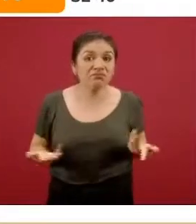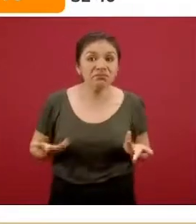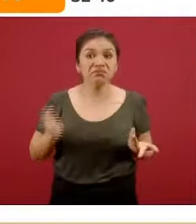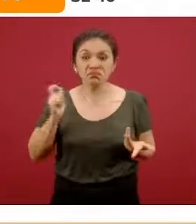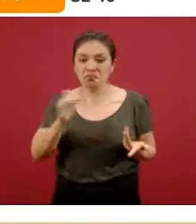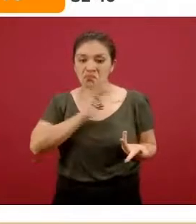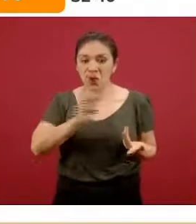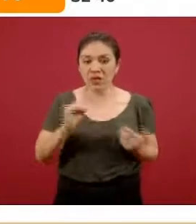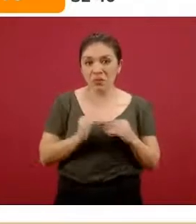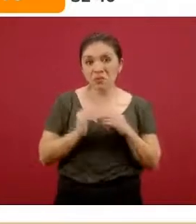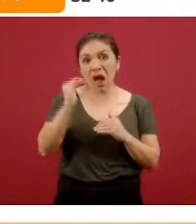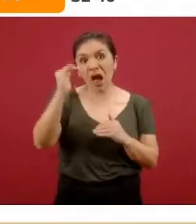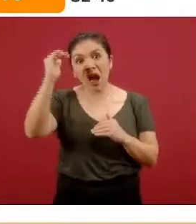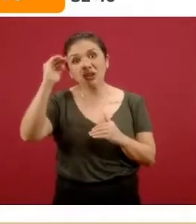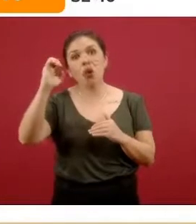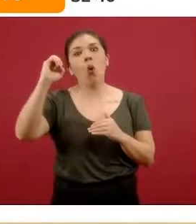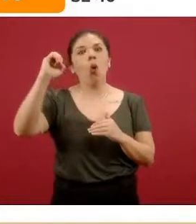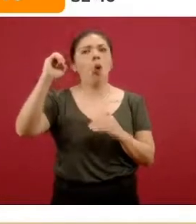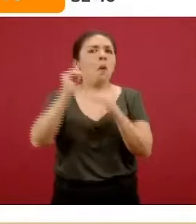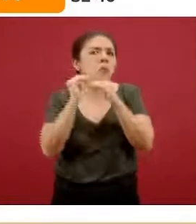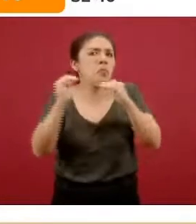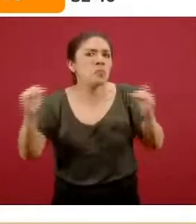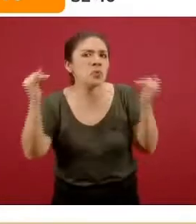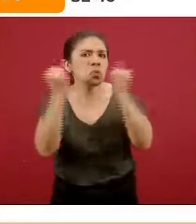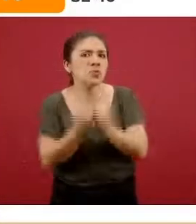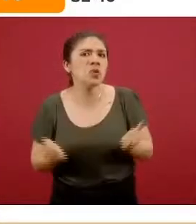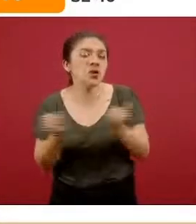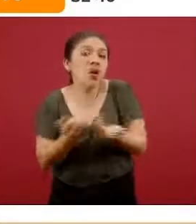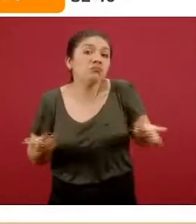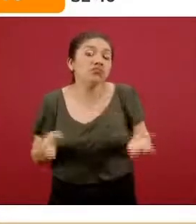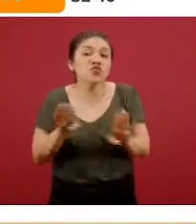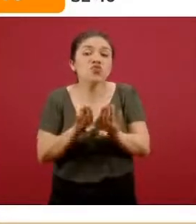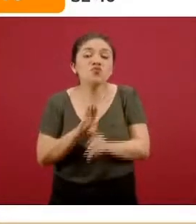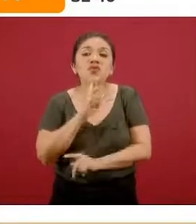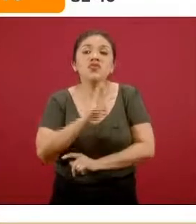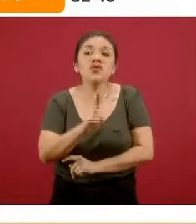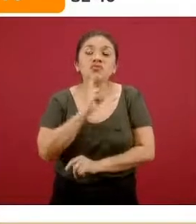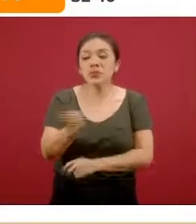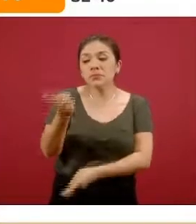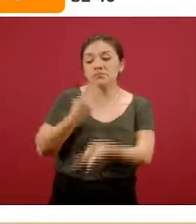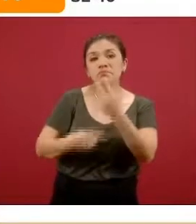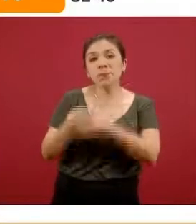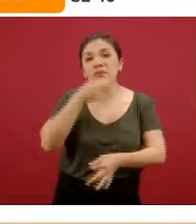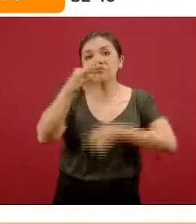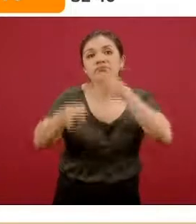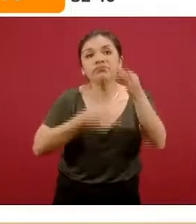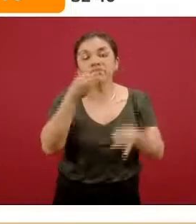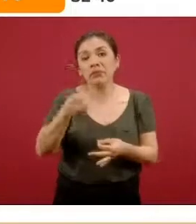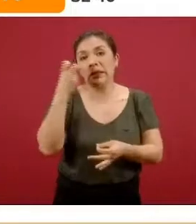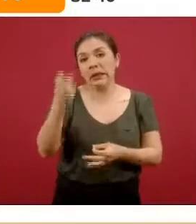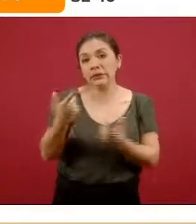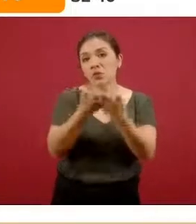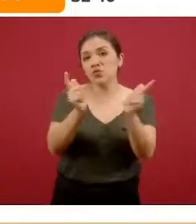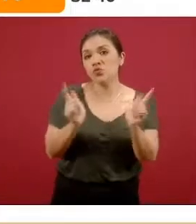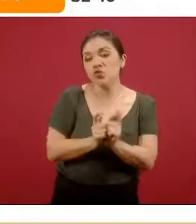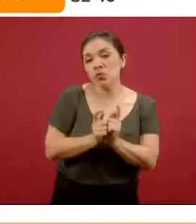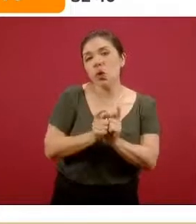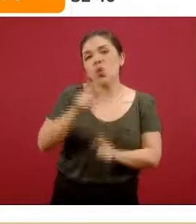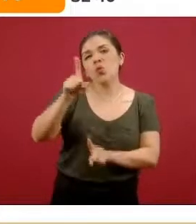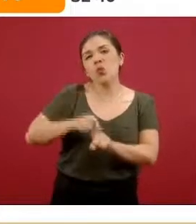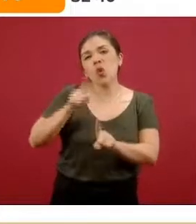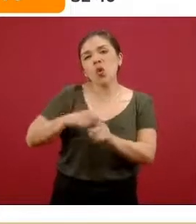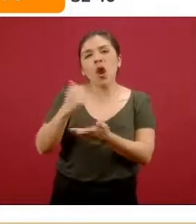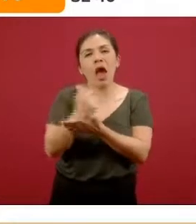puede todavía incrementarse o no en función de los resultados que se vayan emitiendo de este grupo de